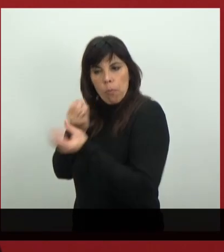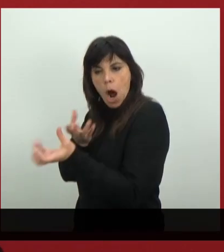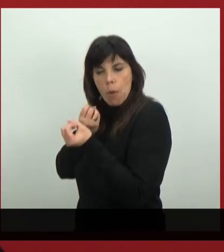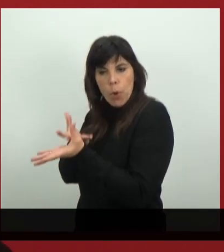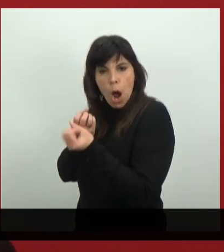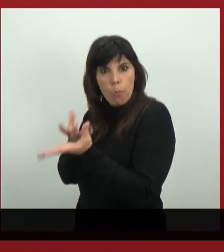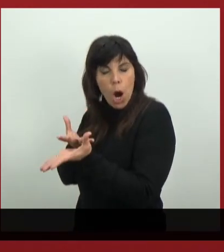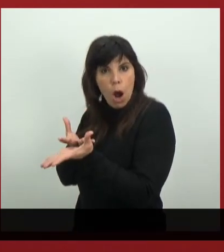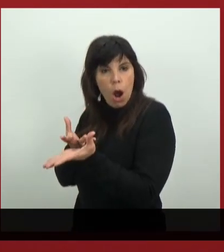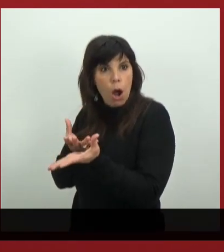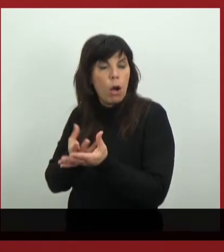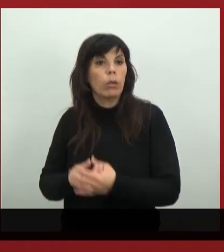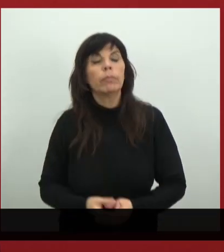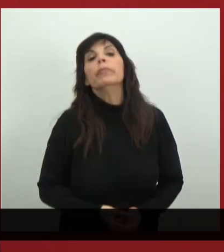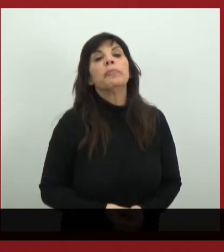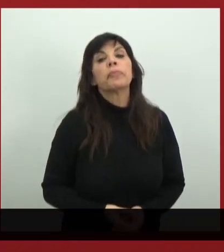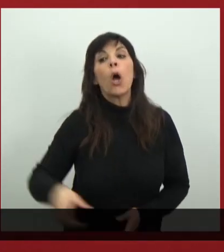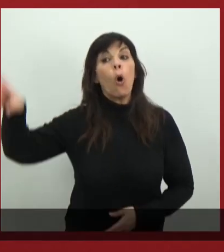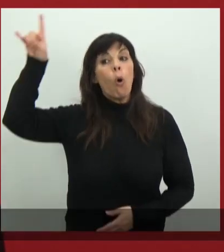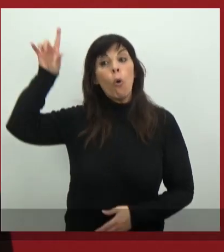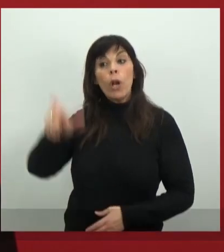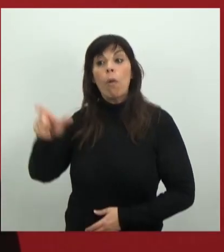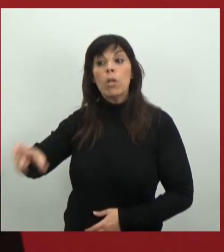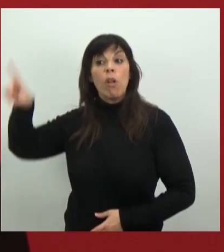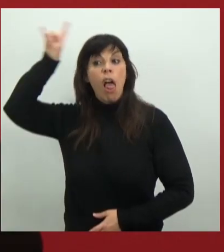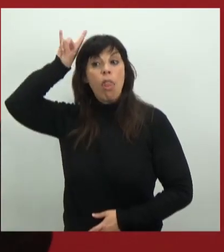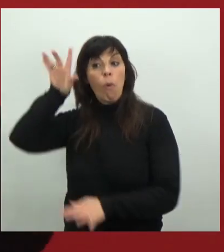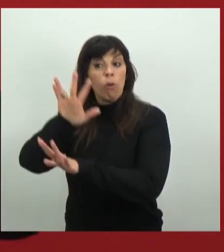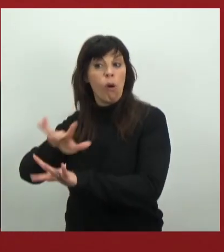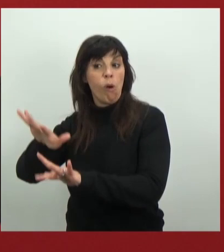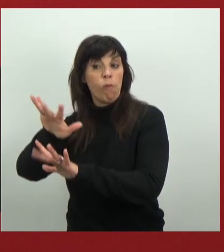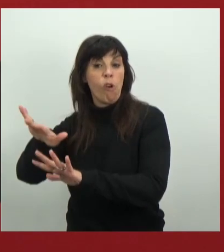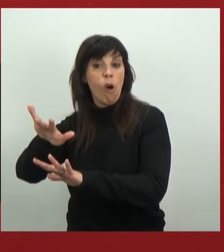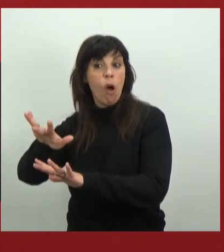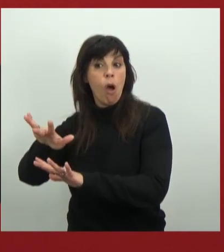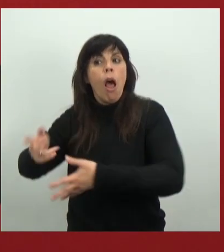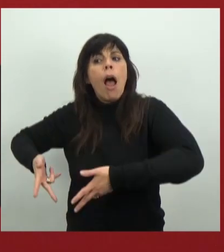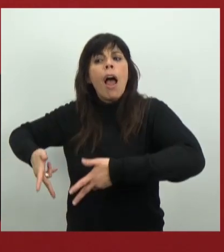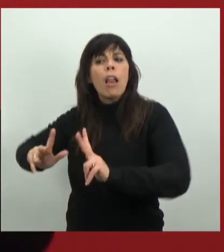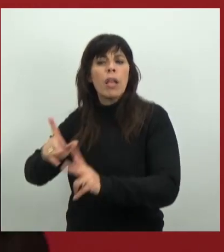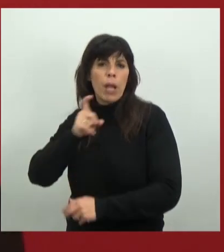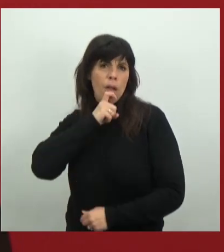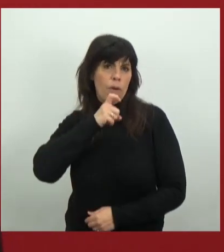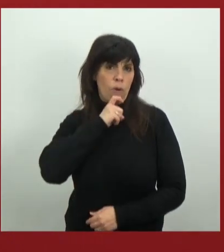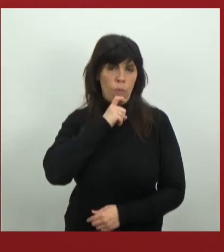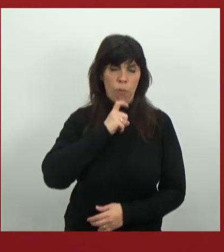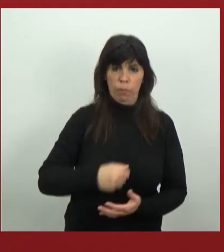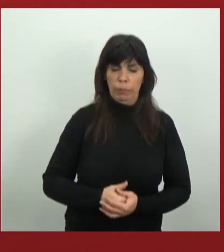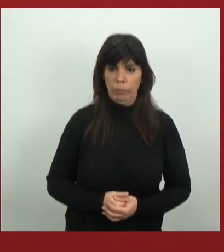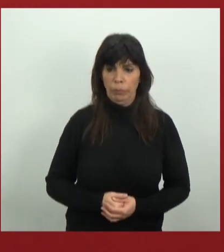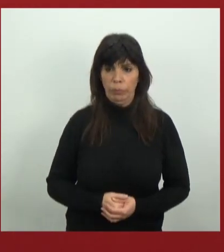poderes diabólicos? ¿Cómo? ¿Cómo una persona recibe liberación de poderes